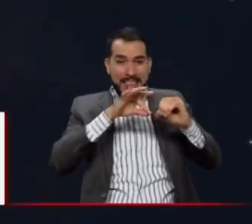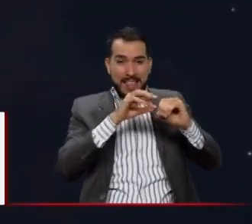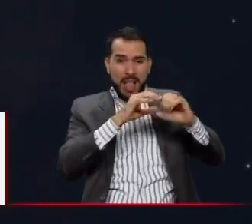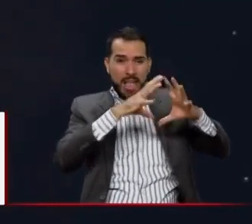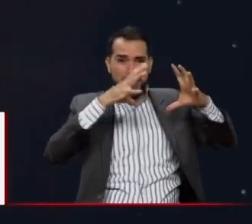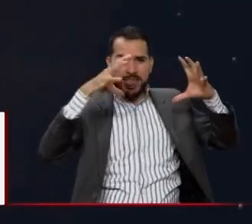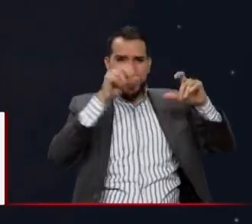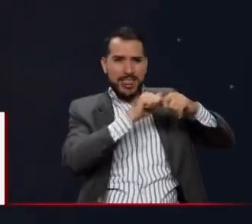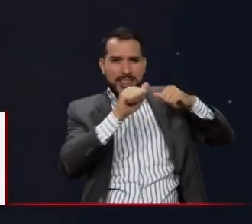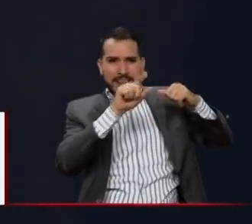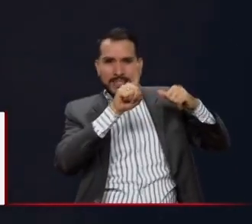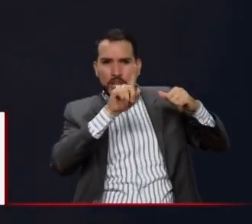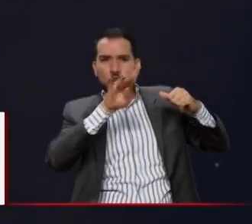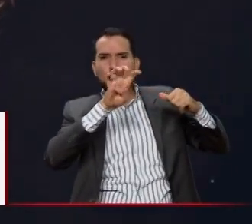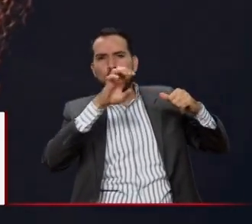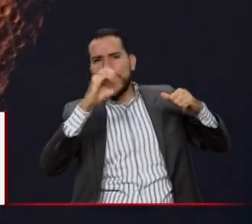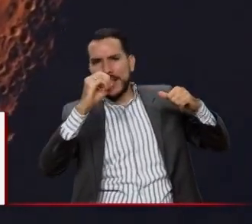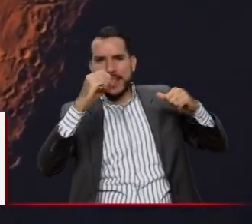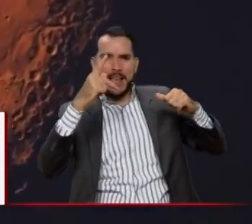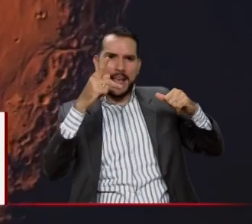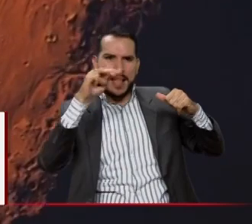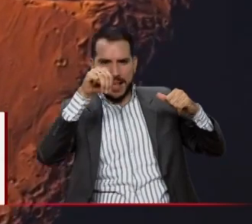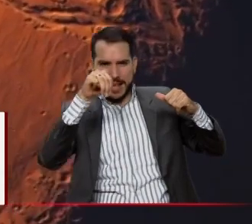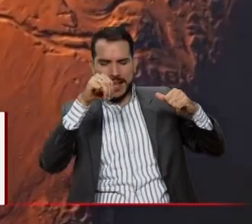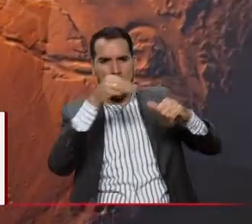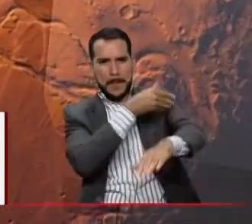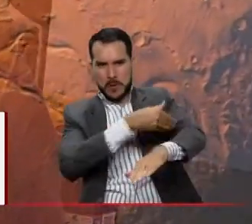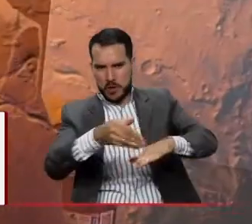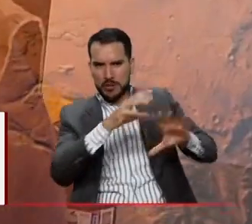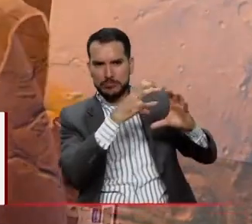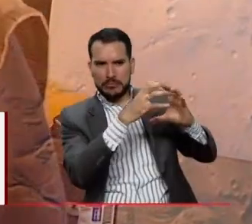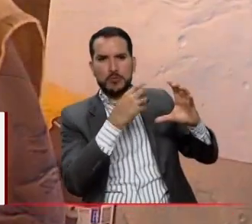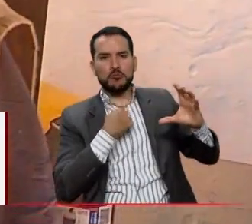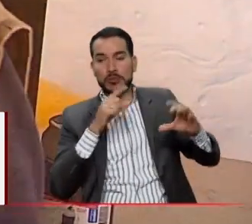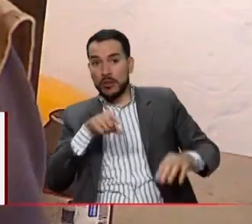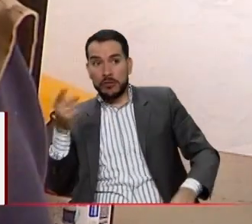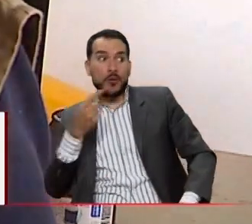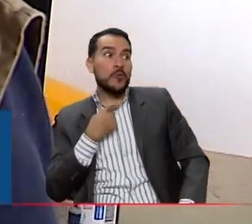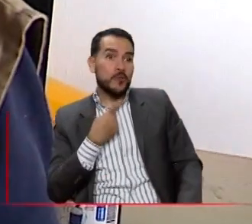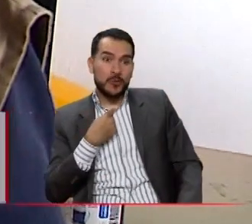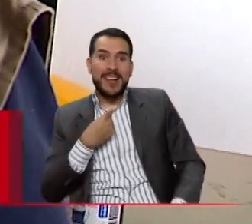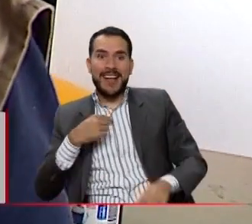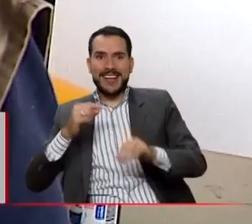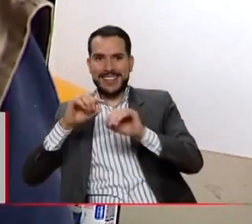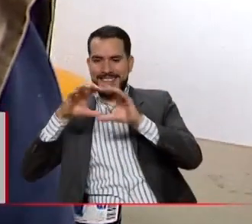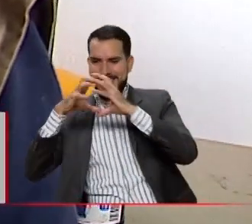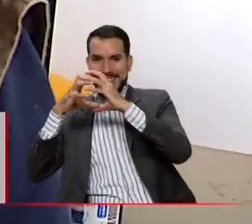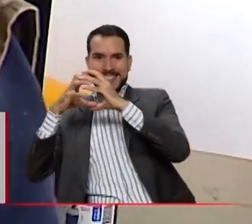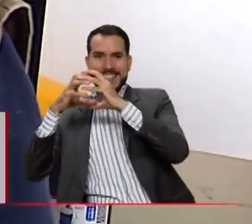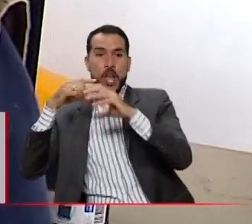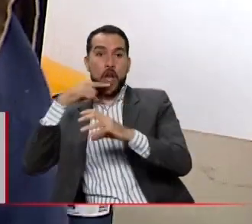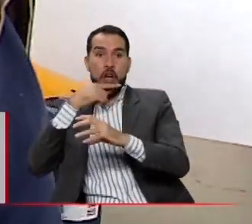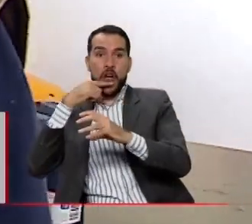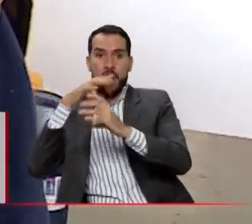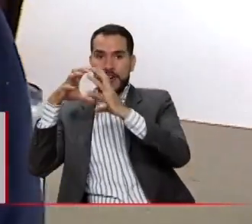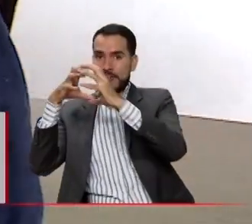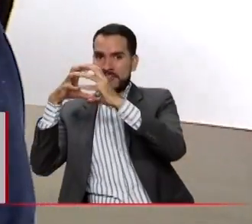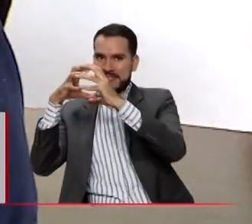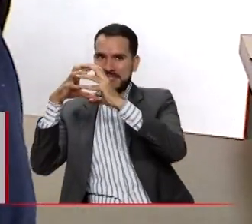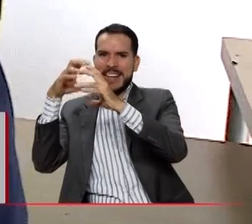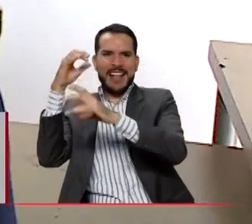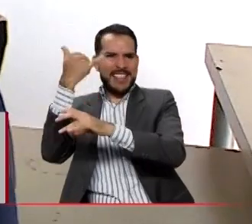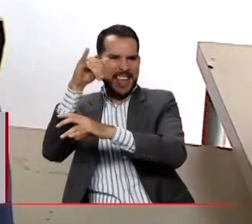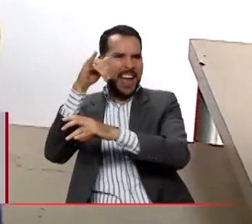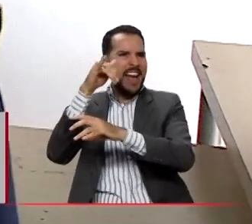Es Marte ya que me gusta que sea un planeta que es bastante explorado por eh mandan